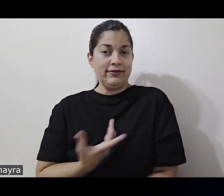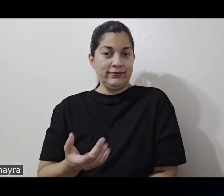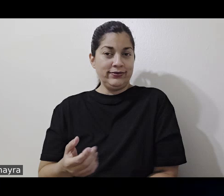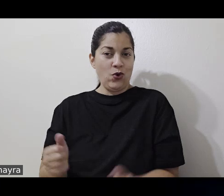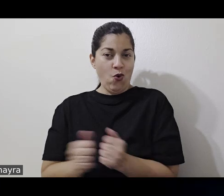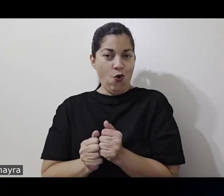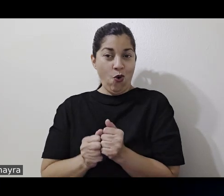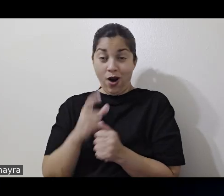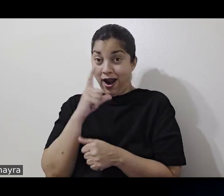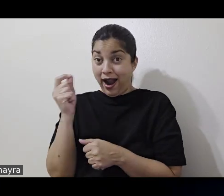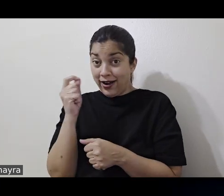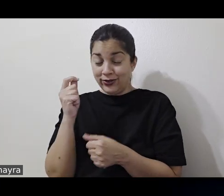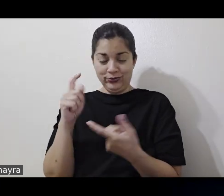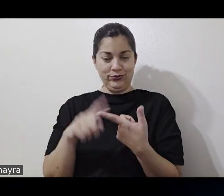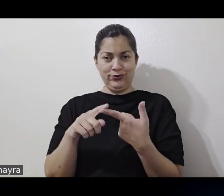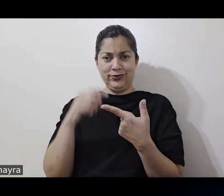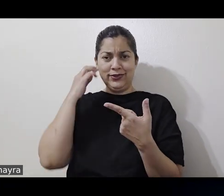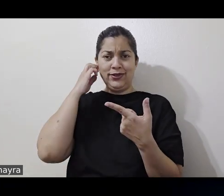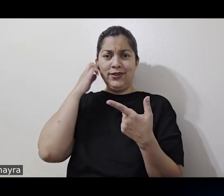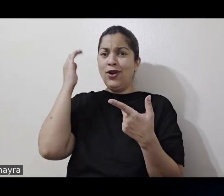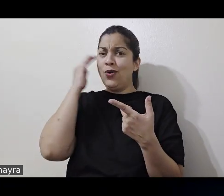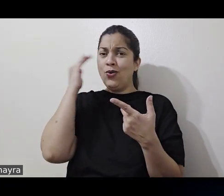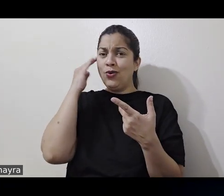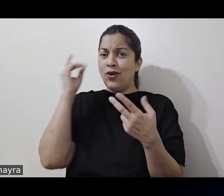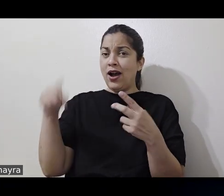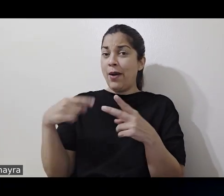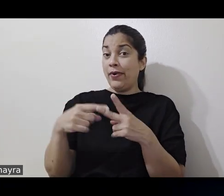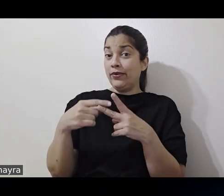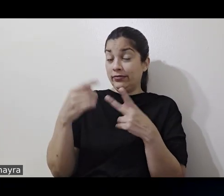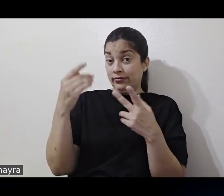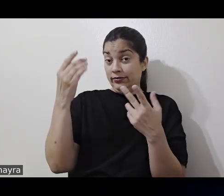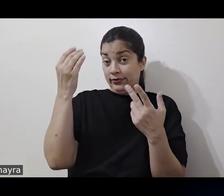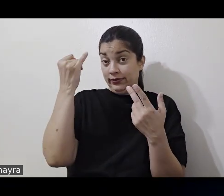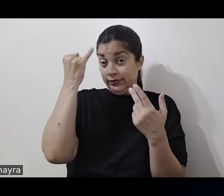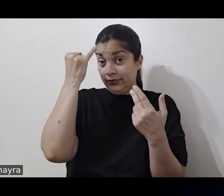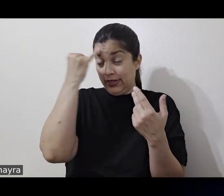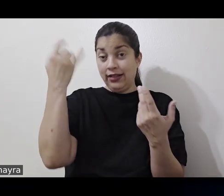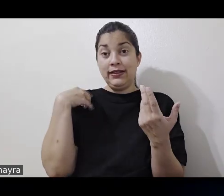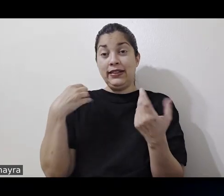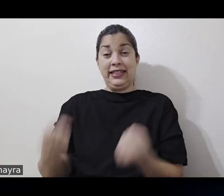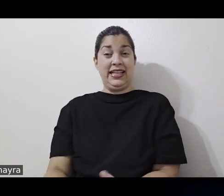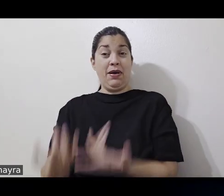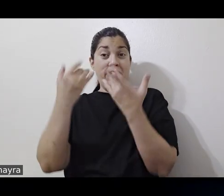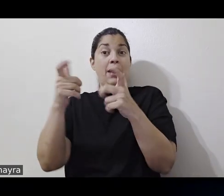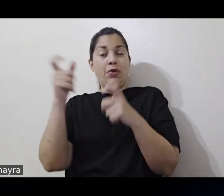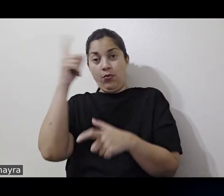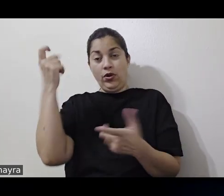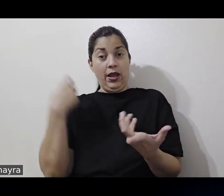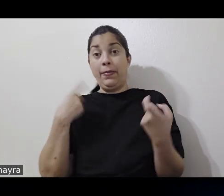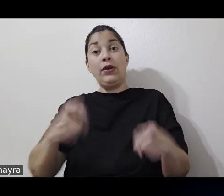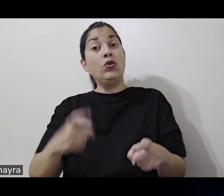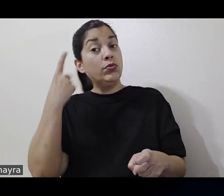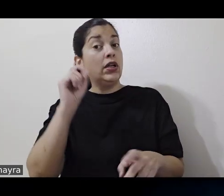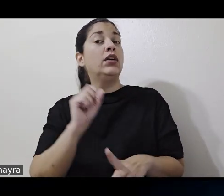tenían gatos y tenían algún conocimiento de inteligencia, pues las quemaban rápido porque eran una amenaza para